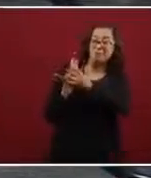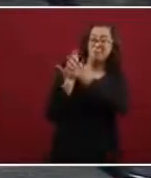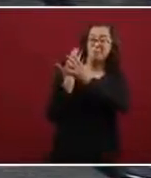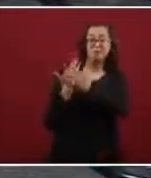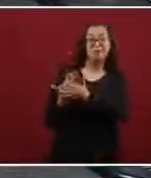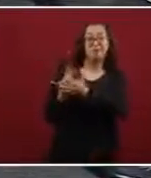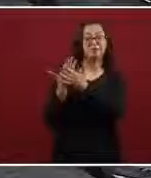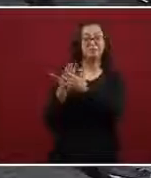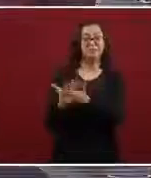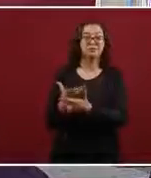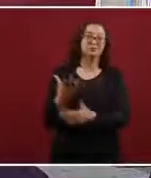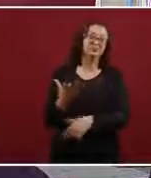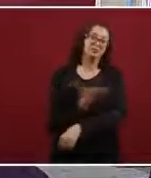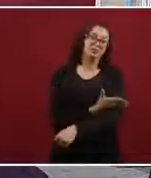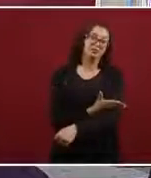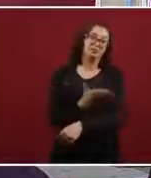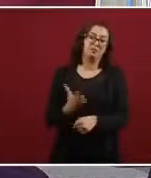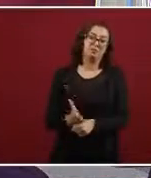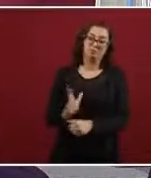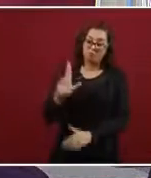el asesinato